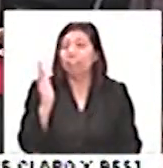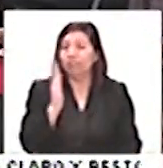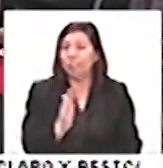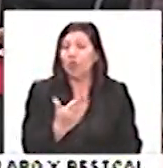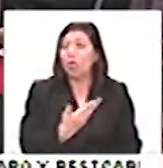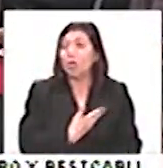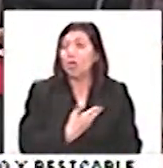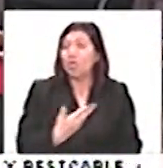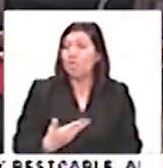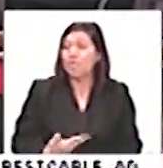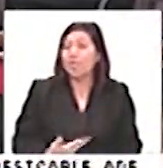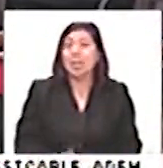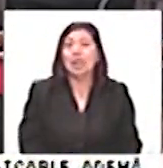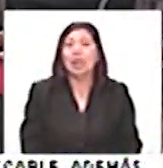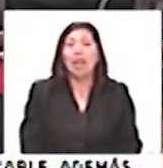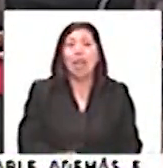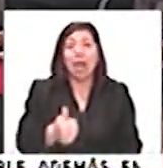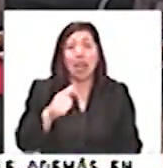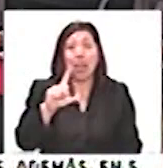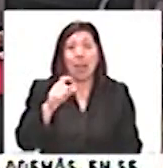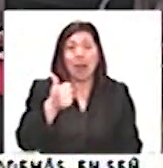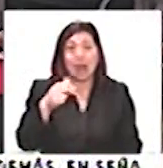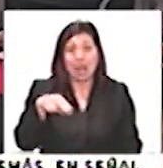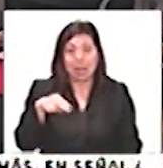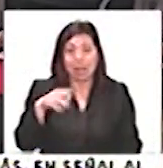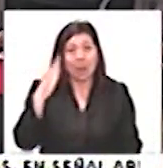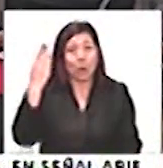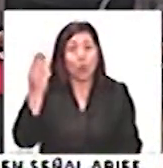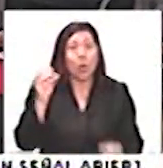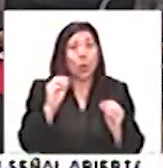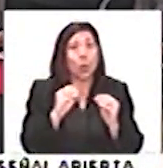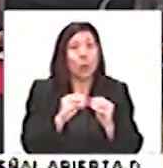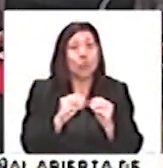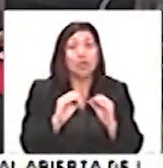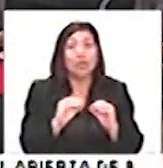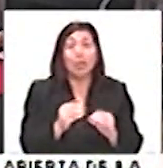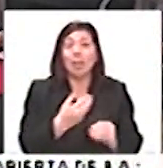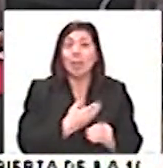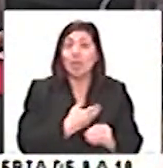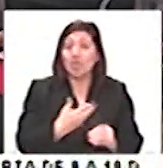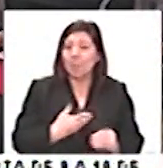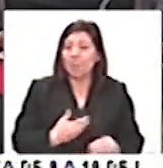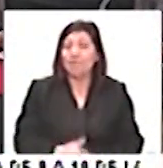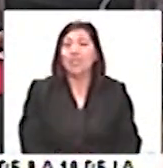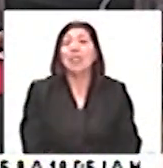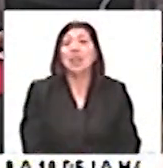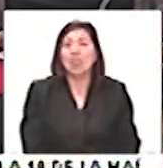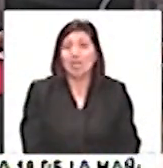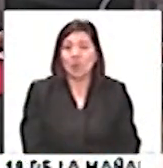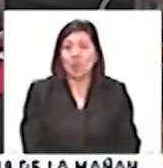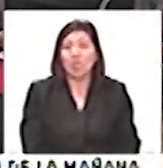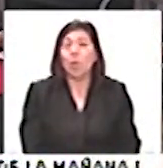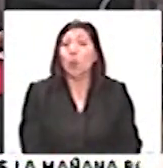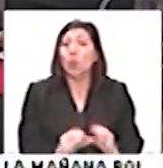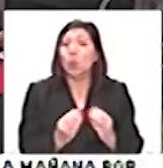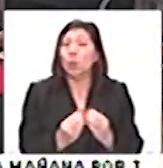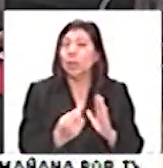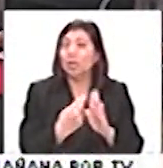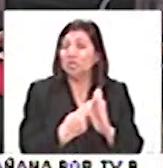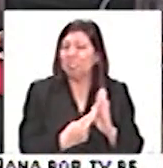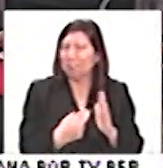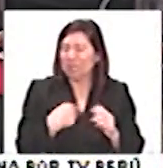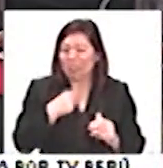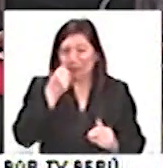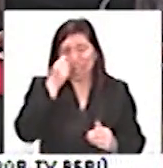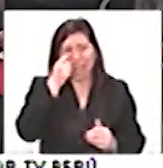durante el gobierno del señor Alan García Pérez a un conjunto de instancias del gobierno, señora presidenta, y un conjunto de resoluciones. Yo me